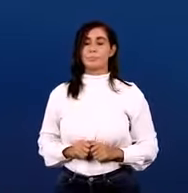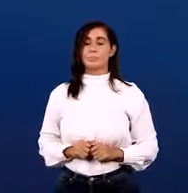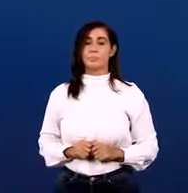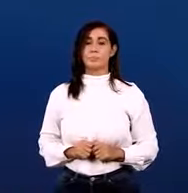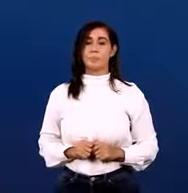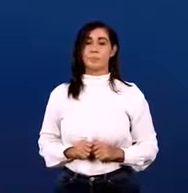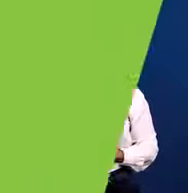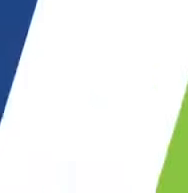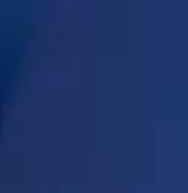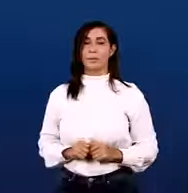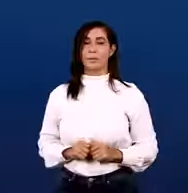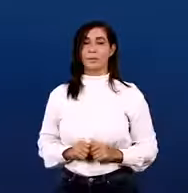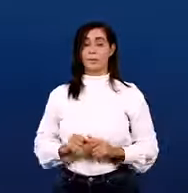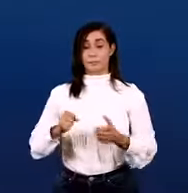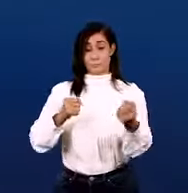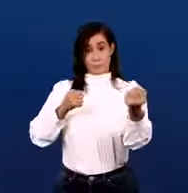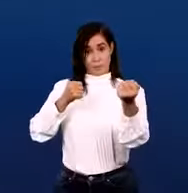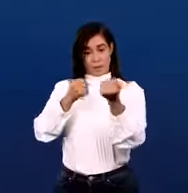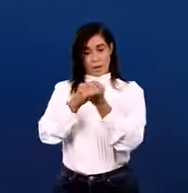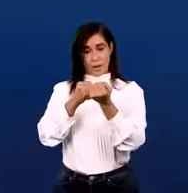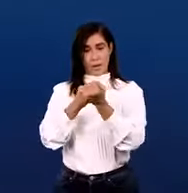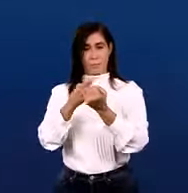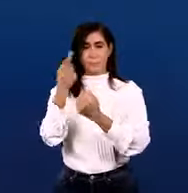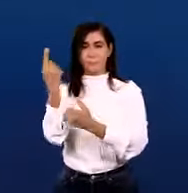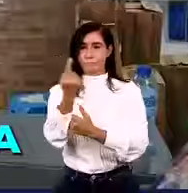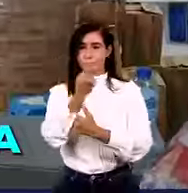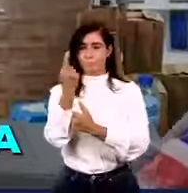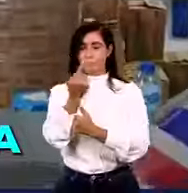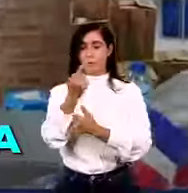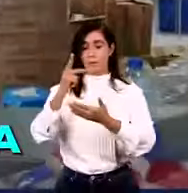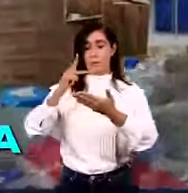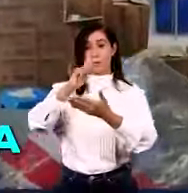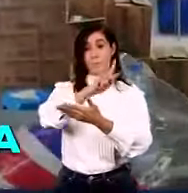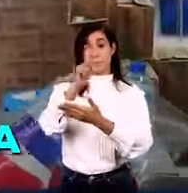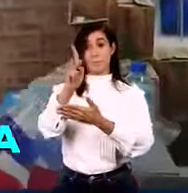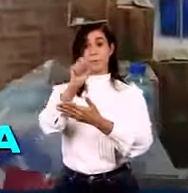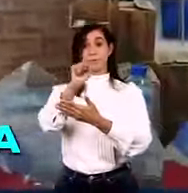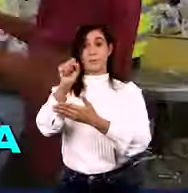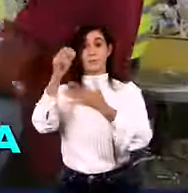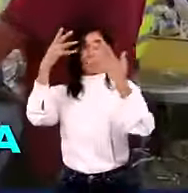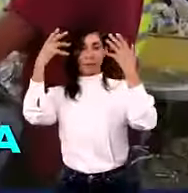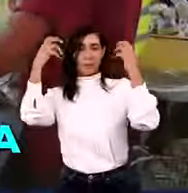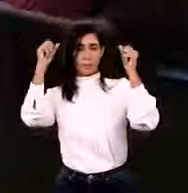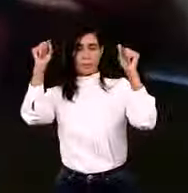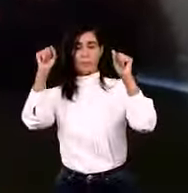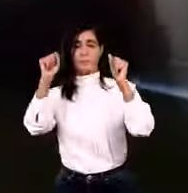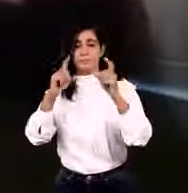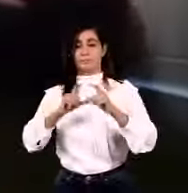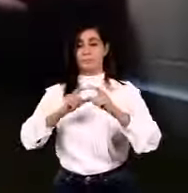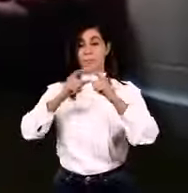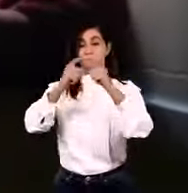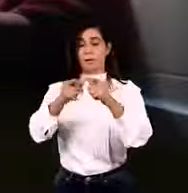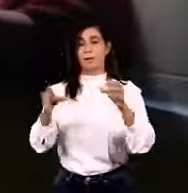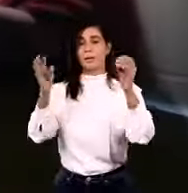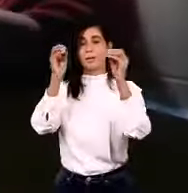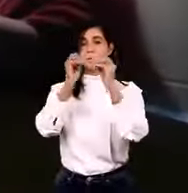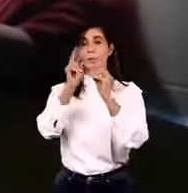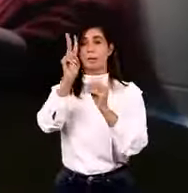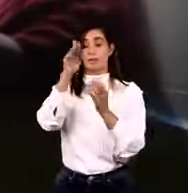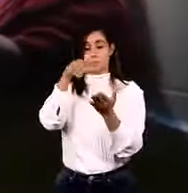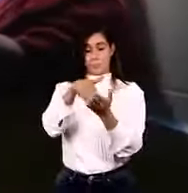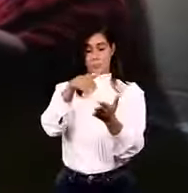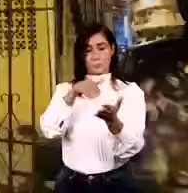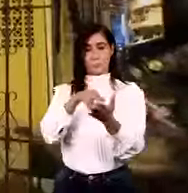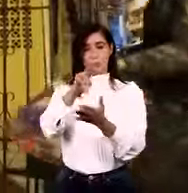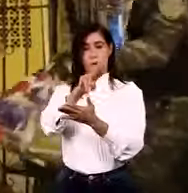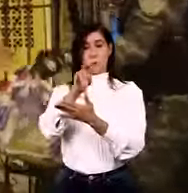desplazamiento. Solidaridad siempre. El Plan Social de la Presidencia ha entregado más de 2